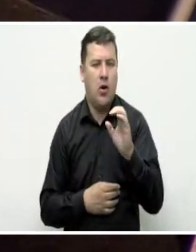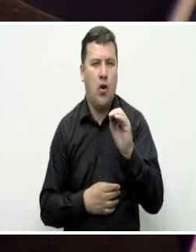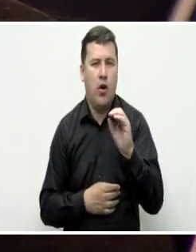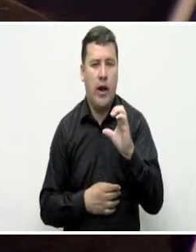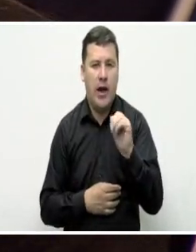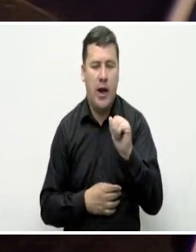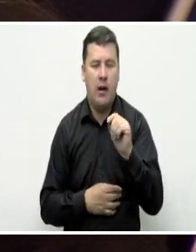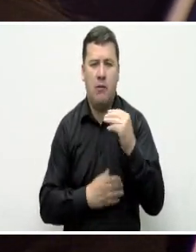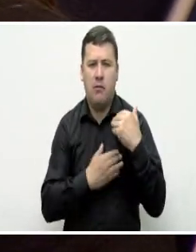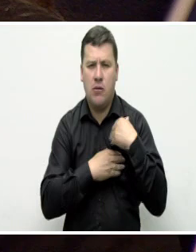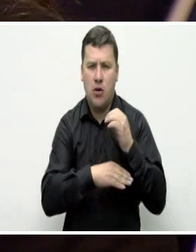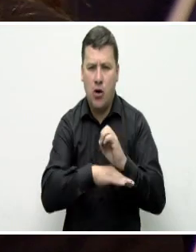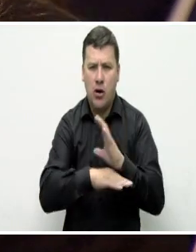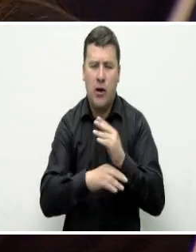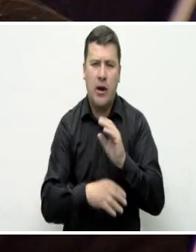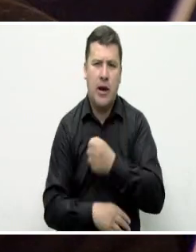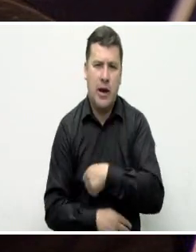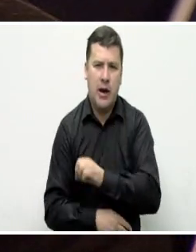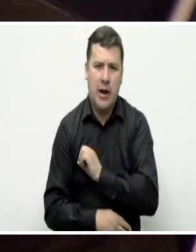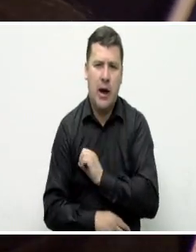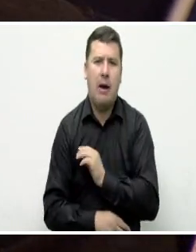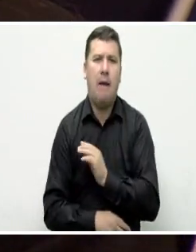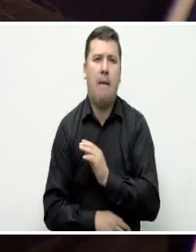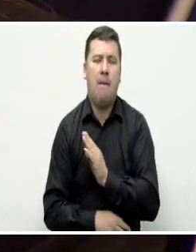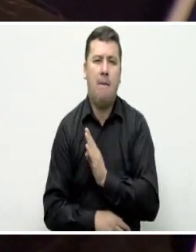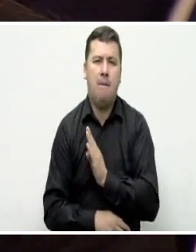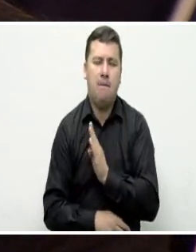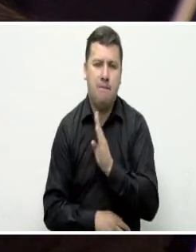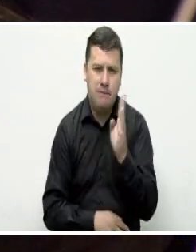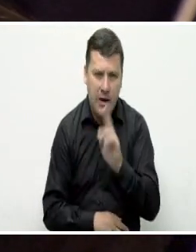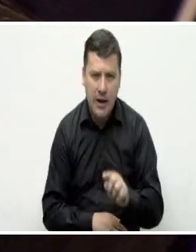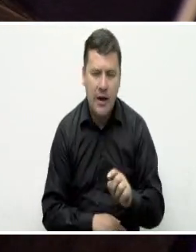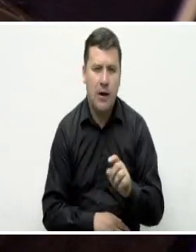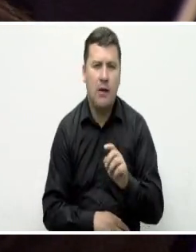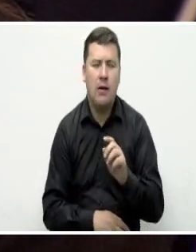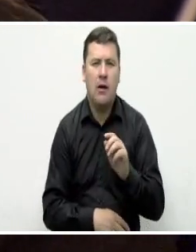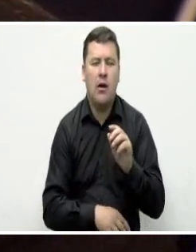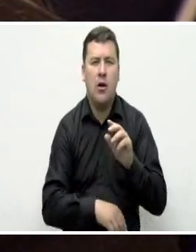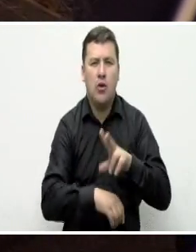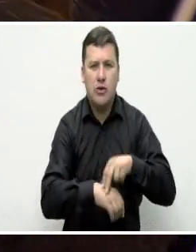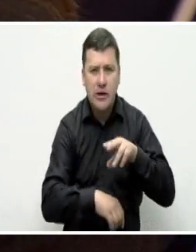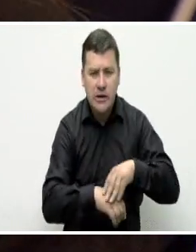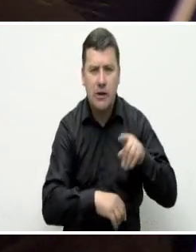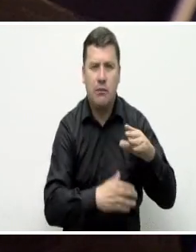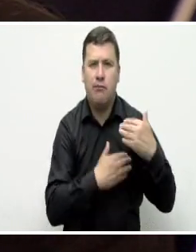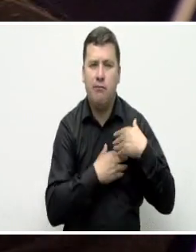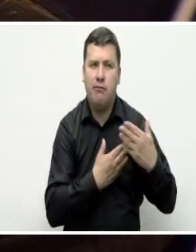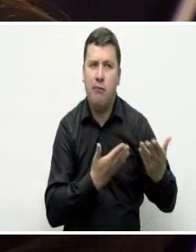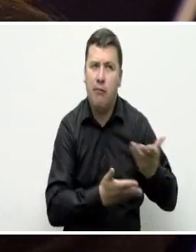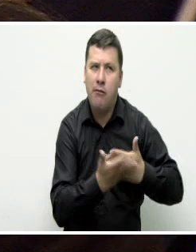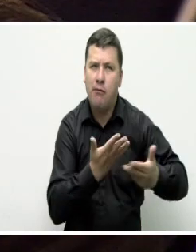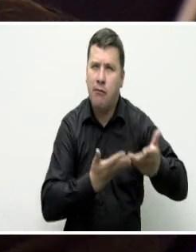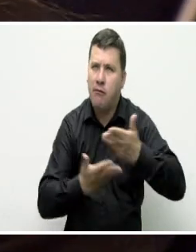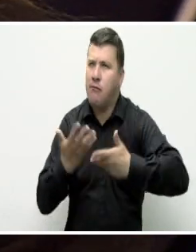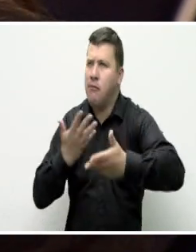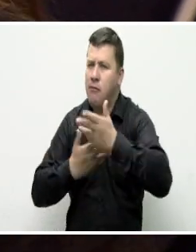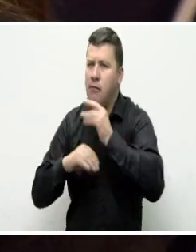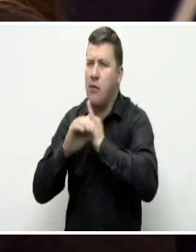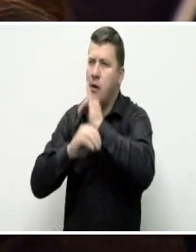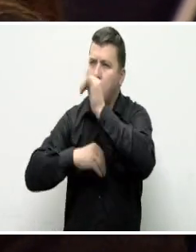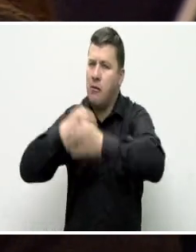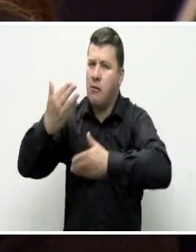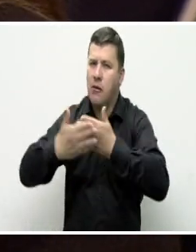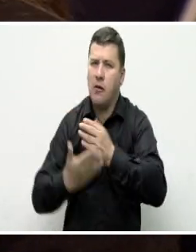de países como España, Bélgica y la Agencia de Cooperación Suiza, que nos permitió además, a través de cooperación